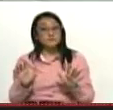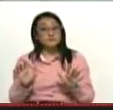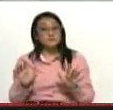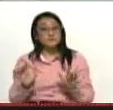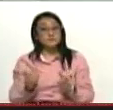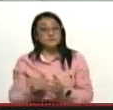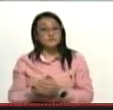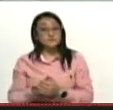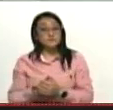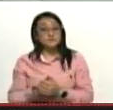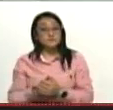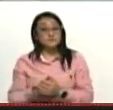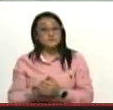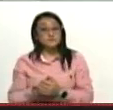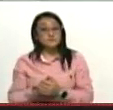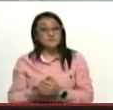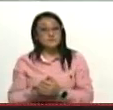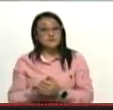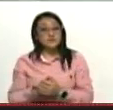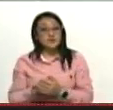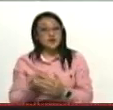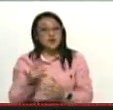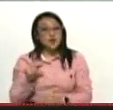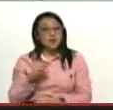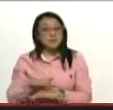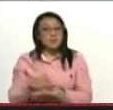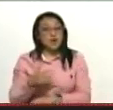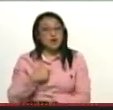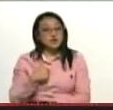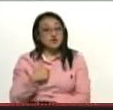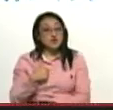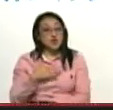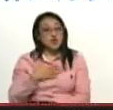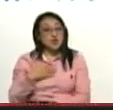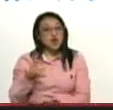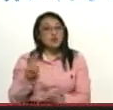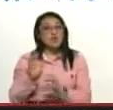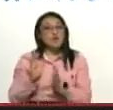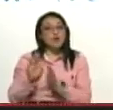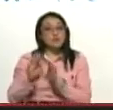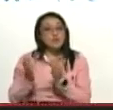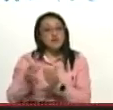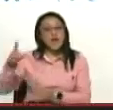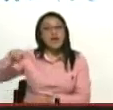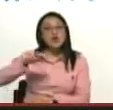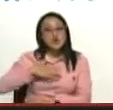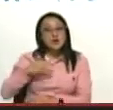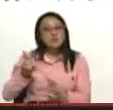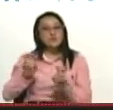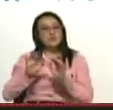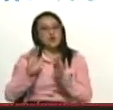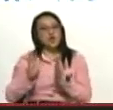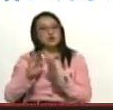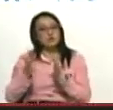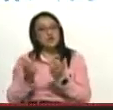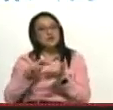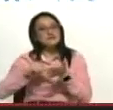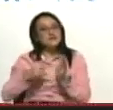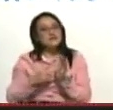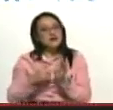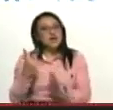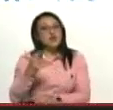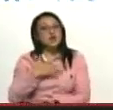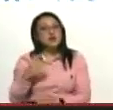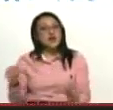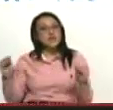no porque yo quiero un nuevo orden mundial y ellos quieran un nuevo orden mundial significa que ambos